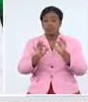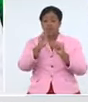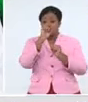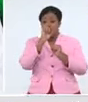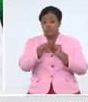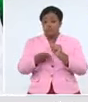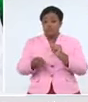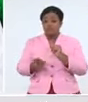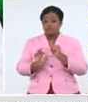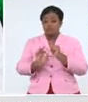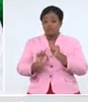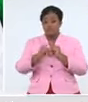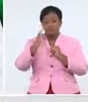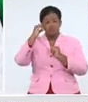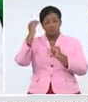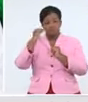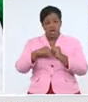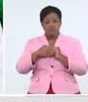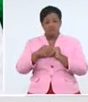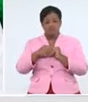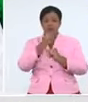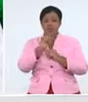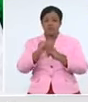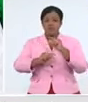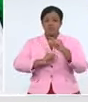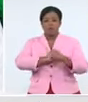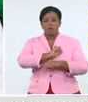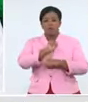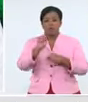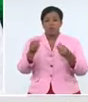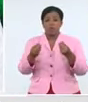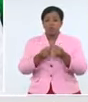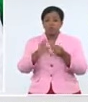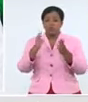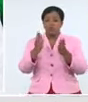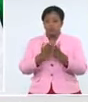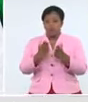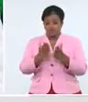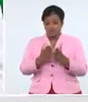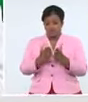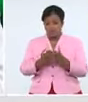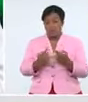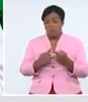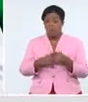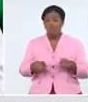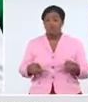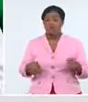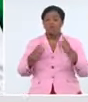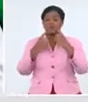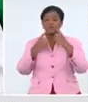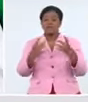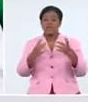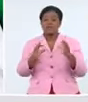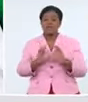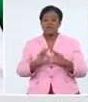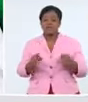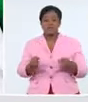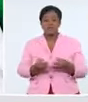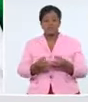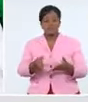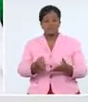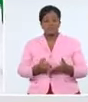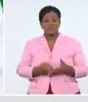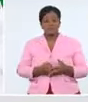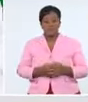higiénico-epidemiológico y sabemos que lo vamos a poder lograr bien de educación, pero es muy importante que participen las familias, tanto en